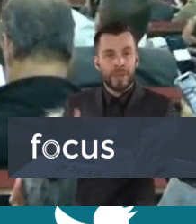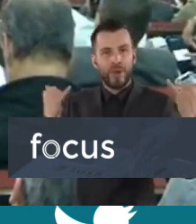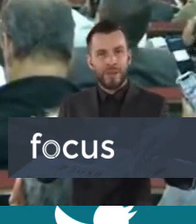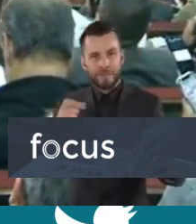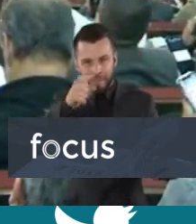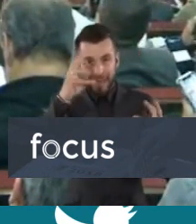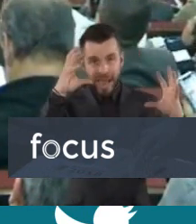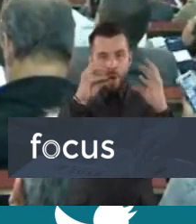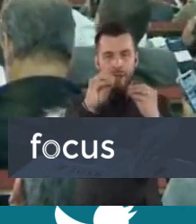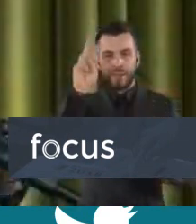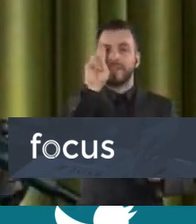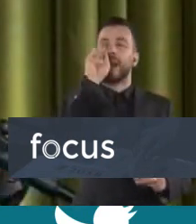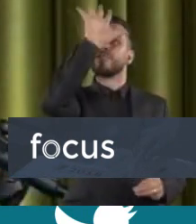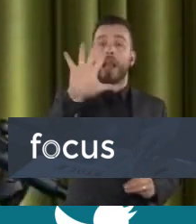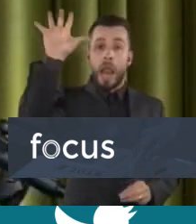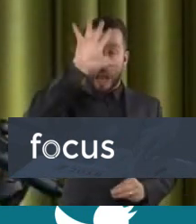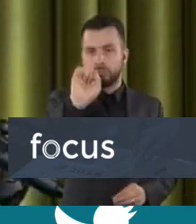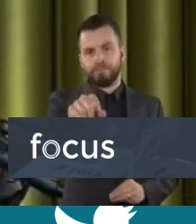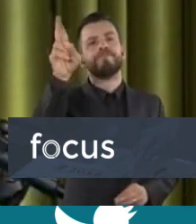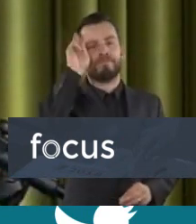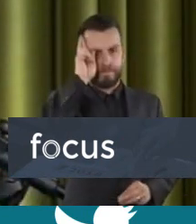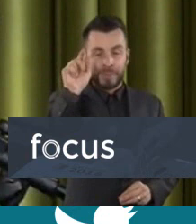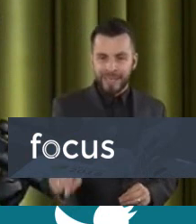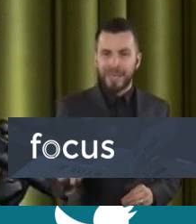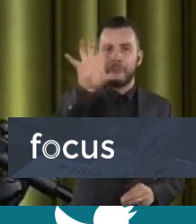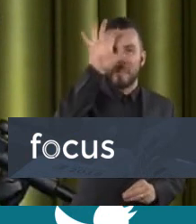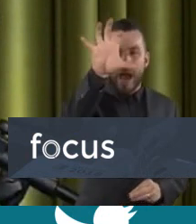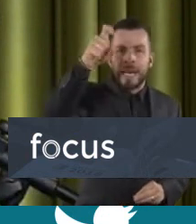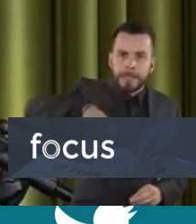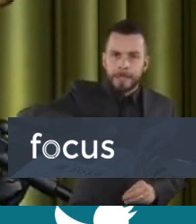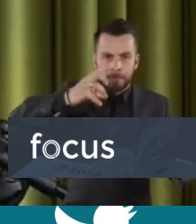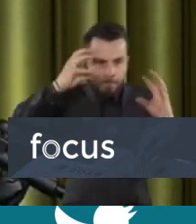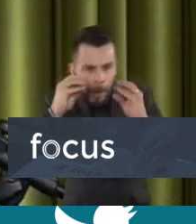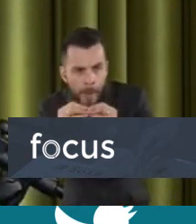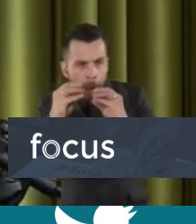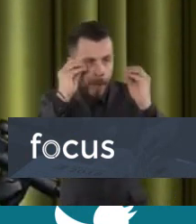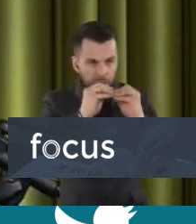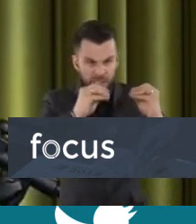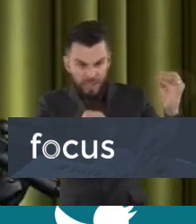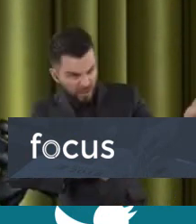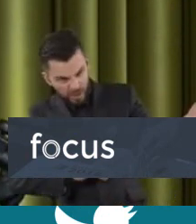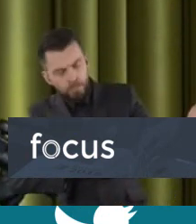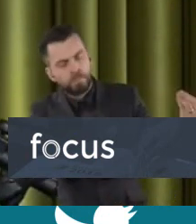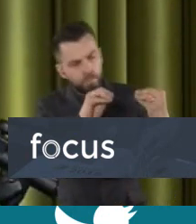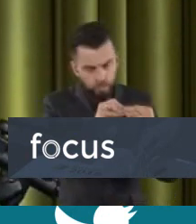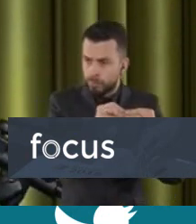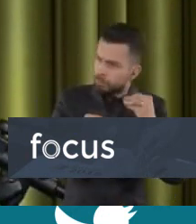lo cual yo estoy de acuerdo, este país necesita acuerdos, necesita que entre contrarios se